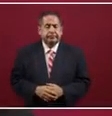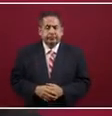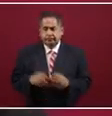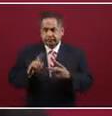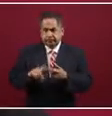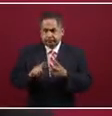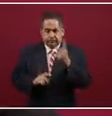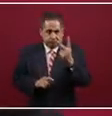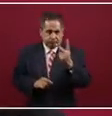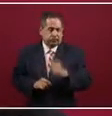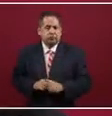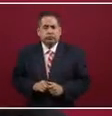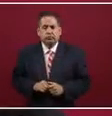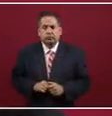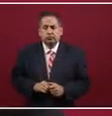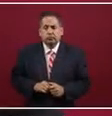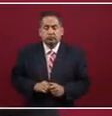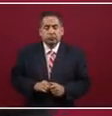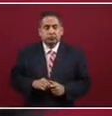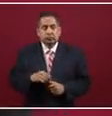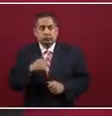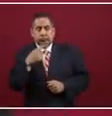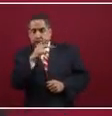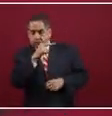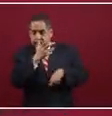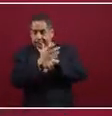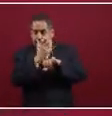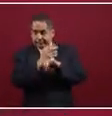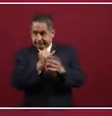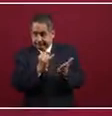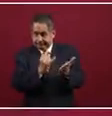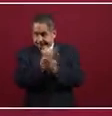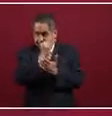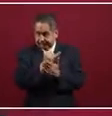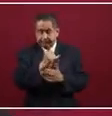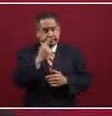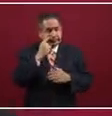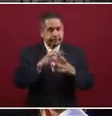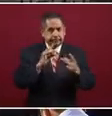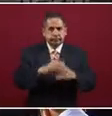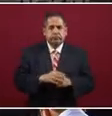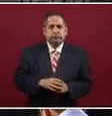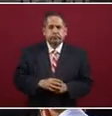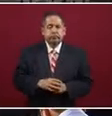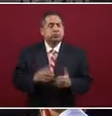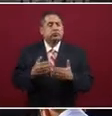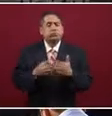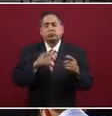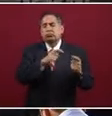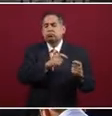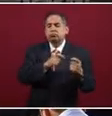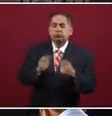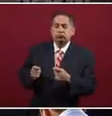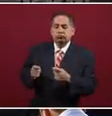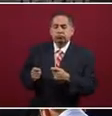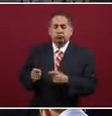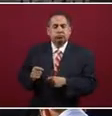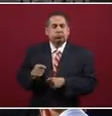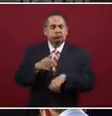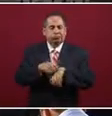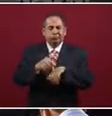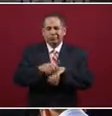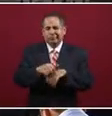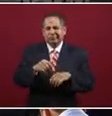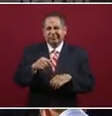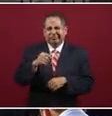Segundo, Estados Unidos, su decisión, la decisión de Estados Unidos es, miren, hoy en día estamos aplicando la 235